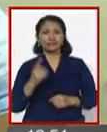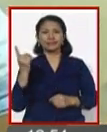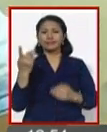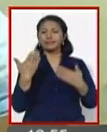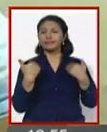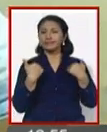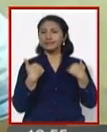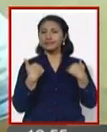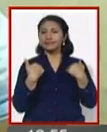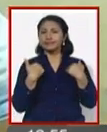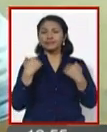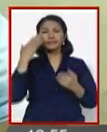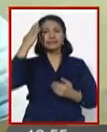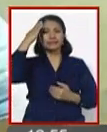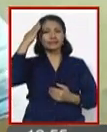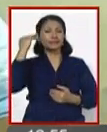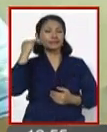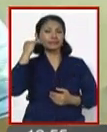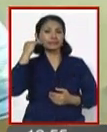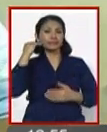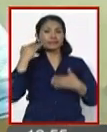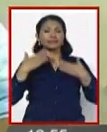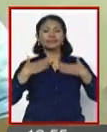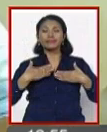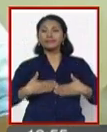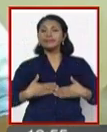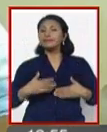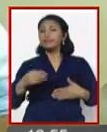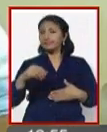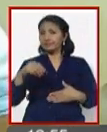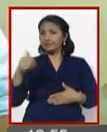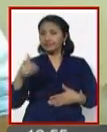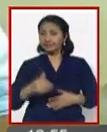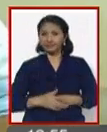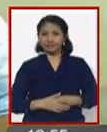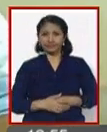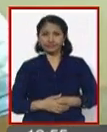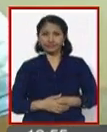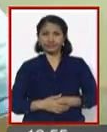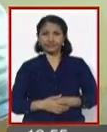uno localizado a nivel craneal, otro a nivel torácico y